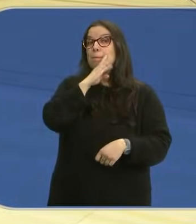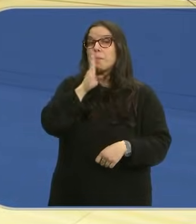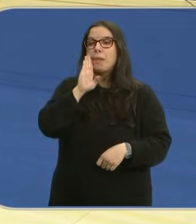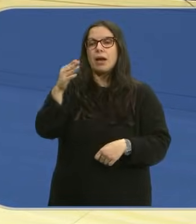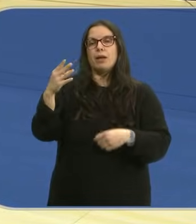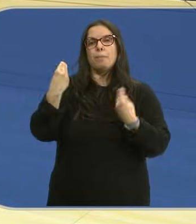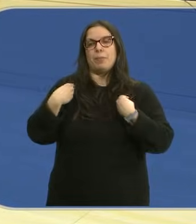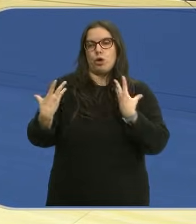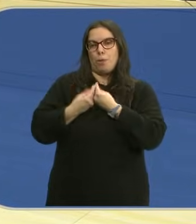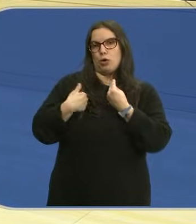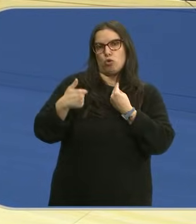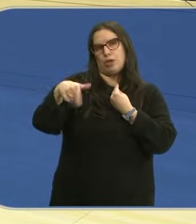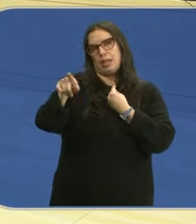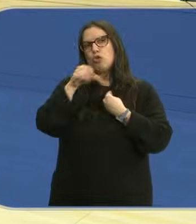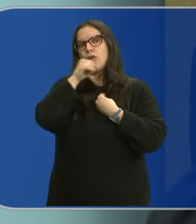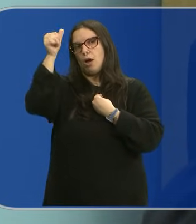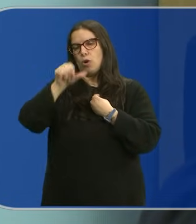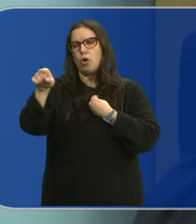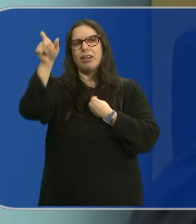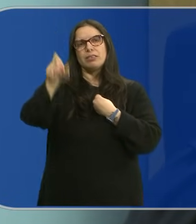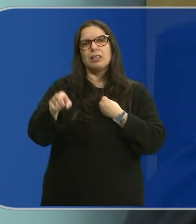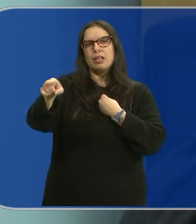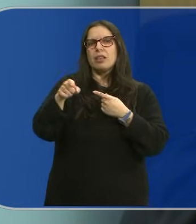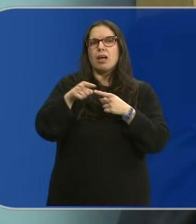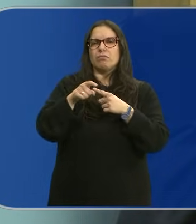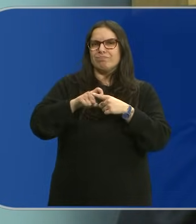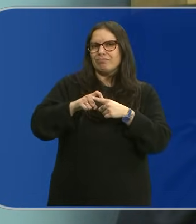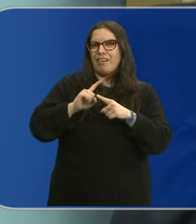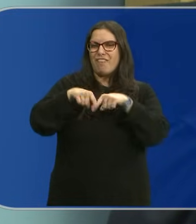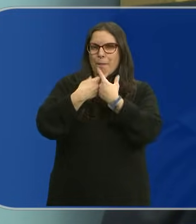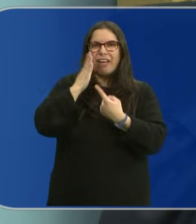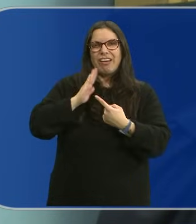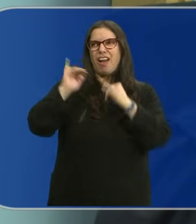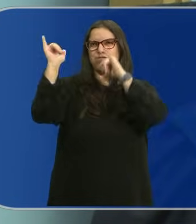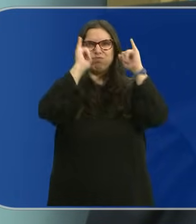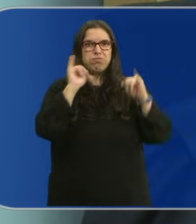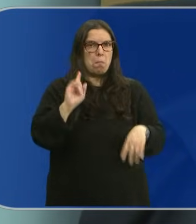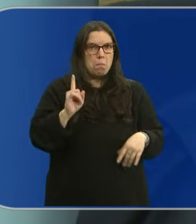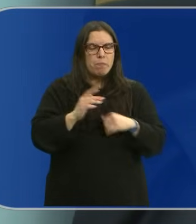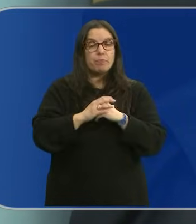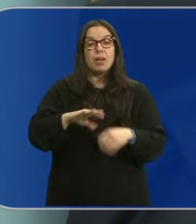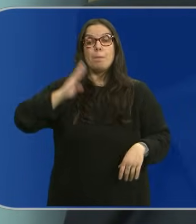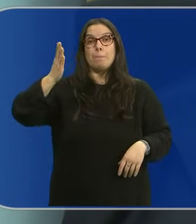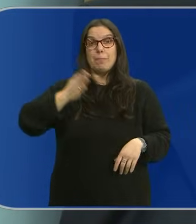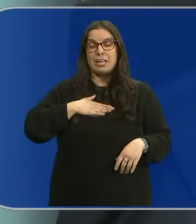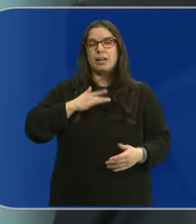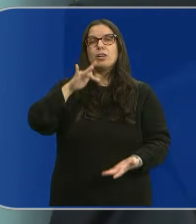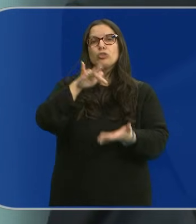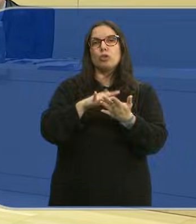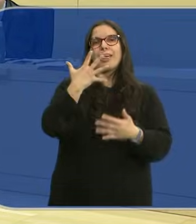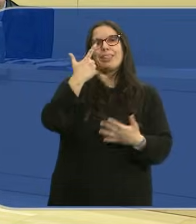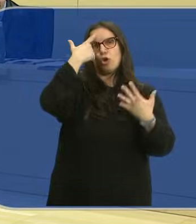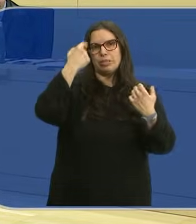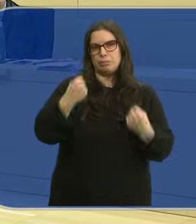joven no vivía con ella sino con su abuelo, le ha descrito como un chaval familiar que no era de salir. En la vista de mañana declararán